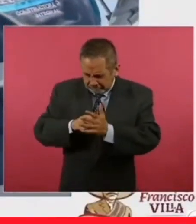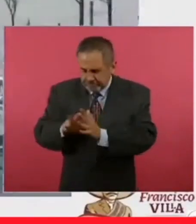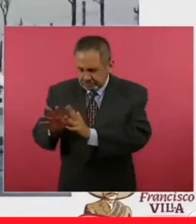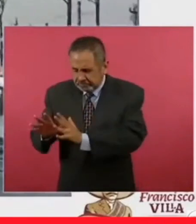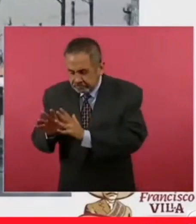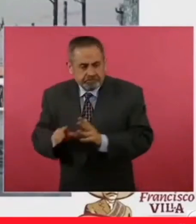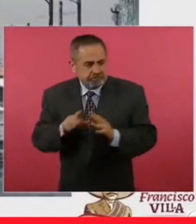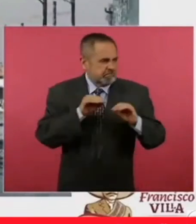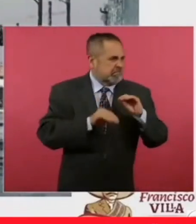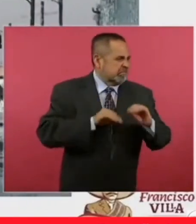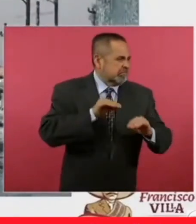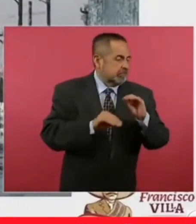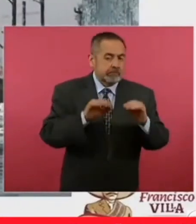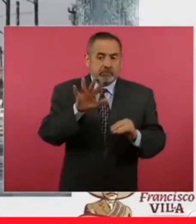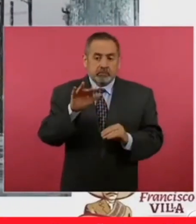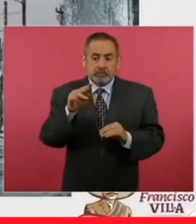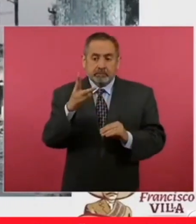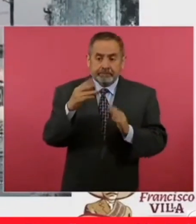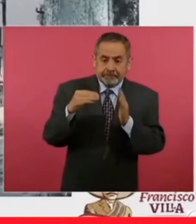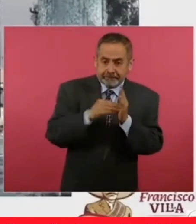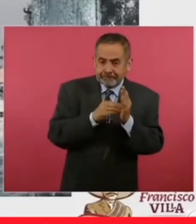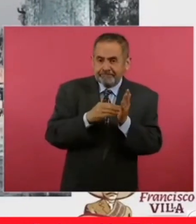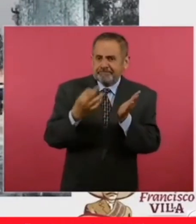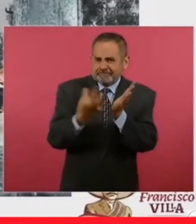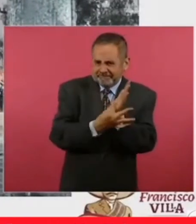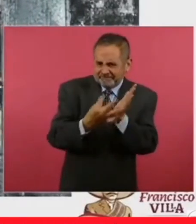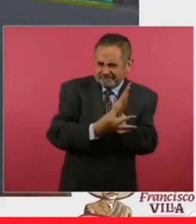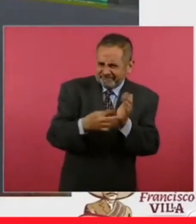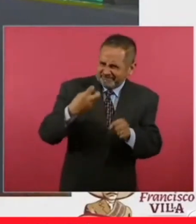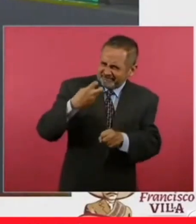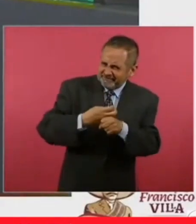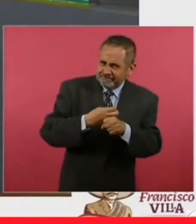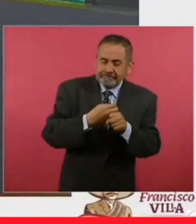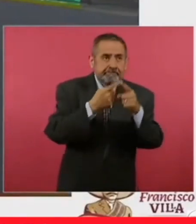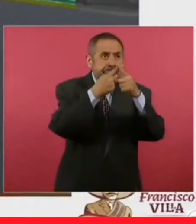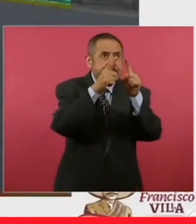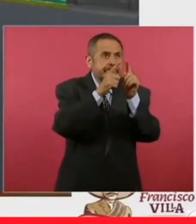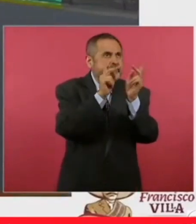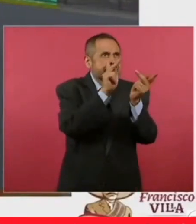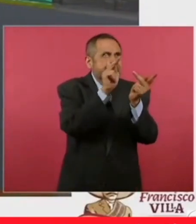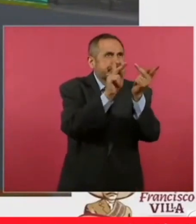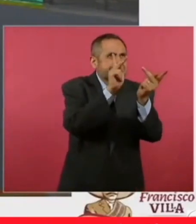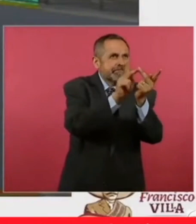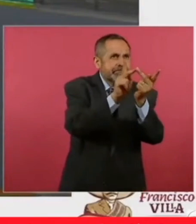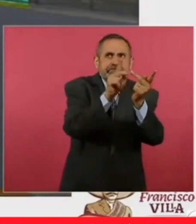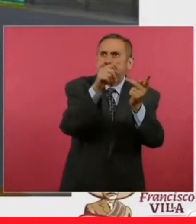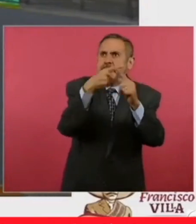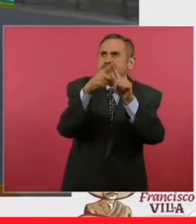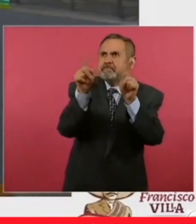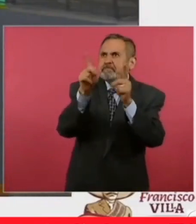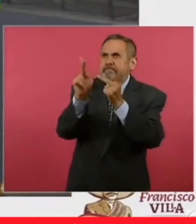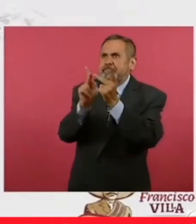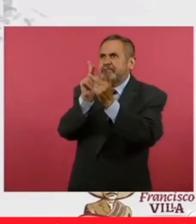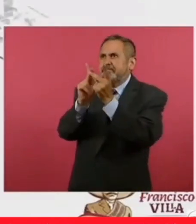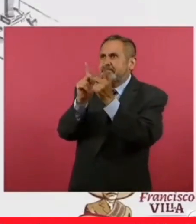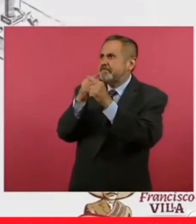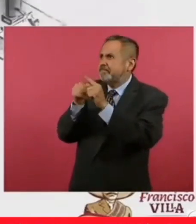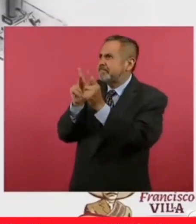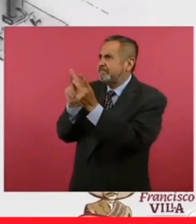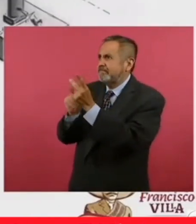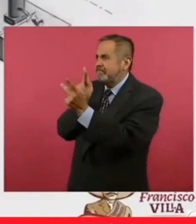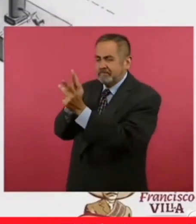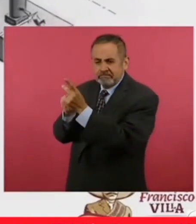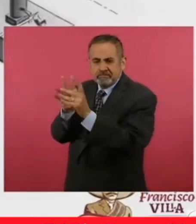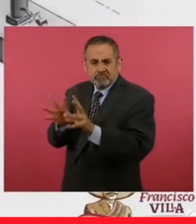fabricar 53.000 piezas de acero, cada una distinta, con precisión milimétrica, que tienen un